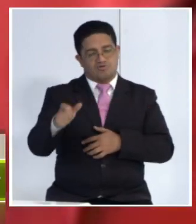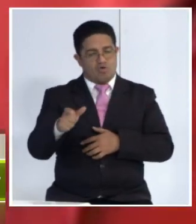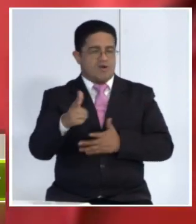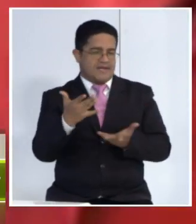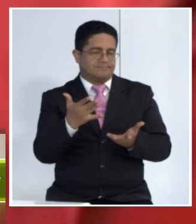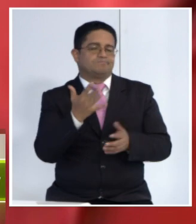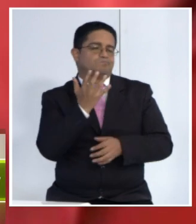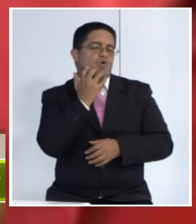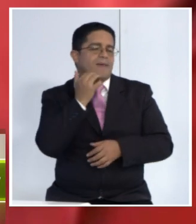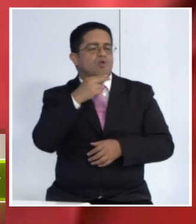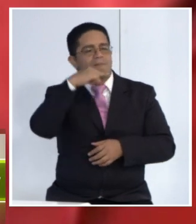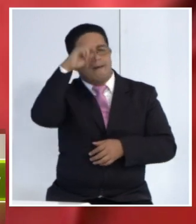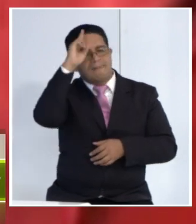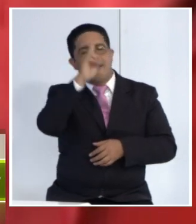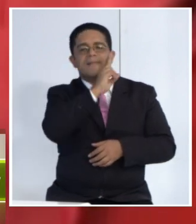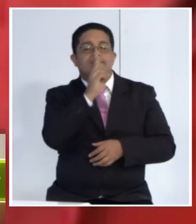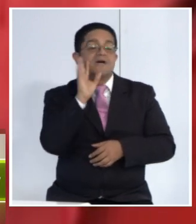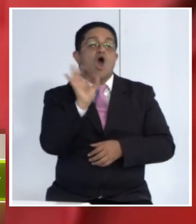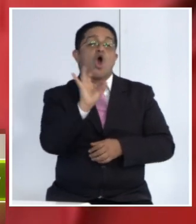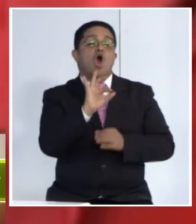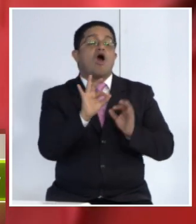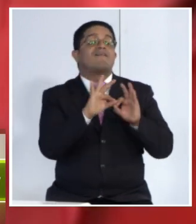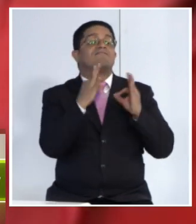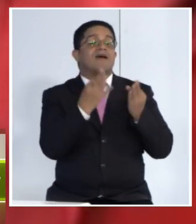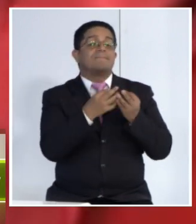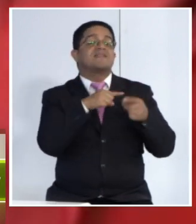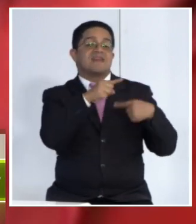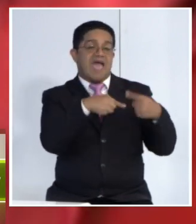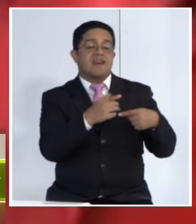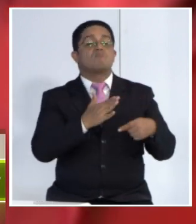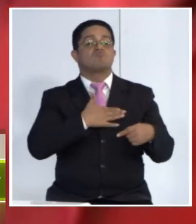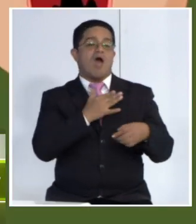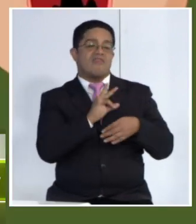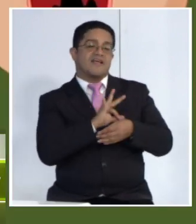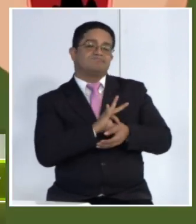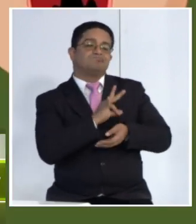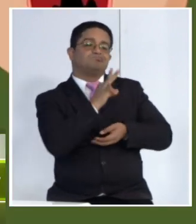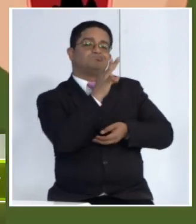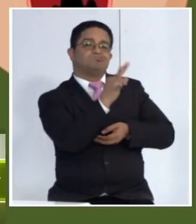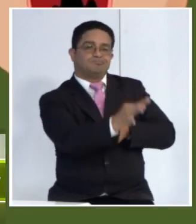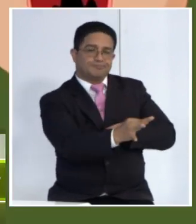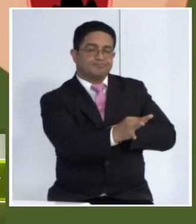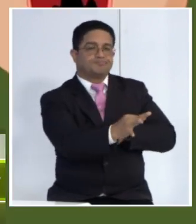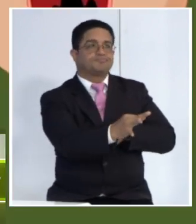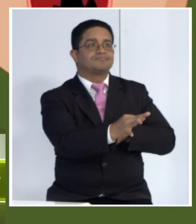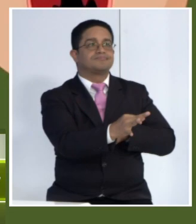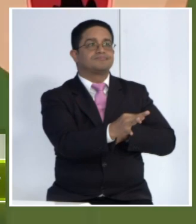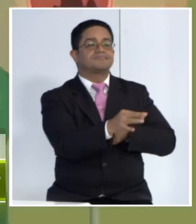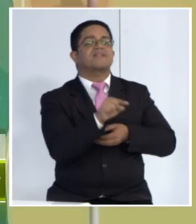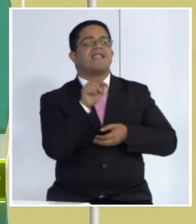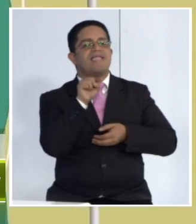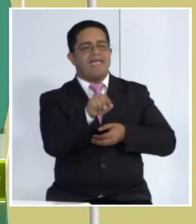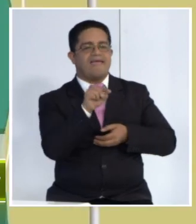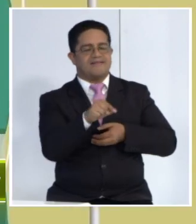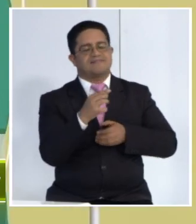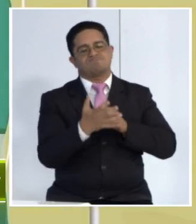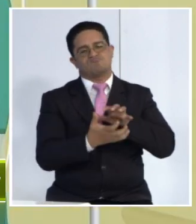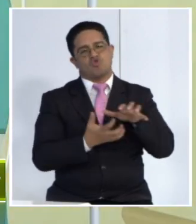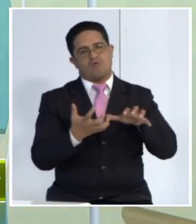padres, etcétera, o de familiares, pueden heredar, desde el punto de vista de herencia, pueden heredar esta